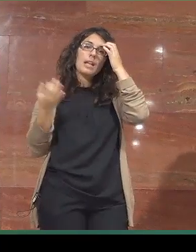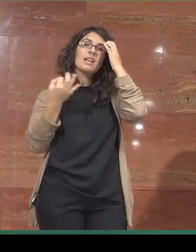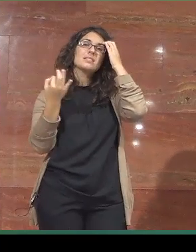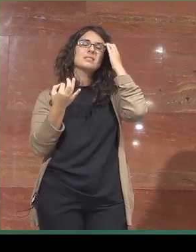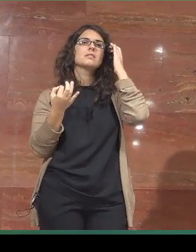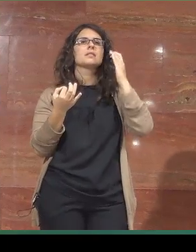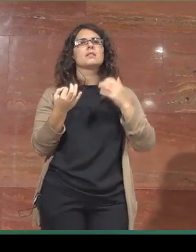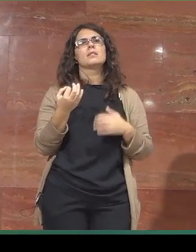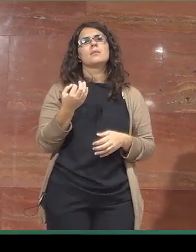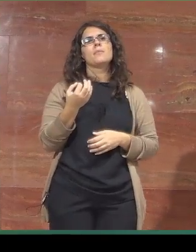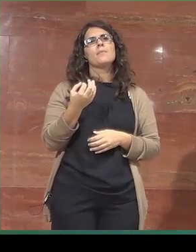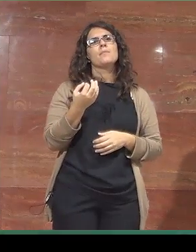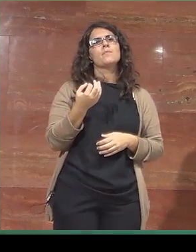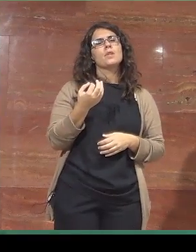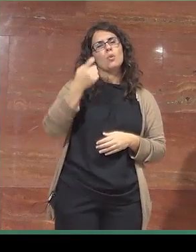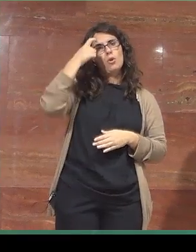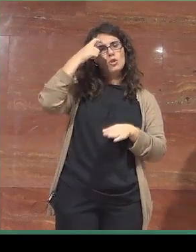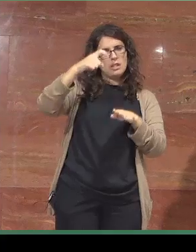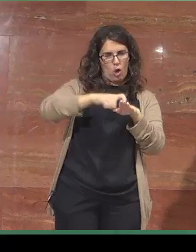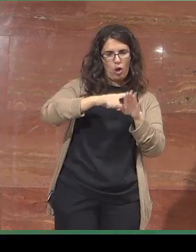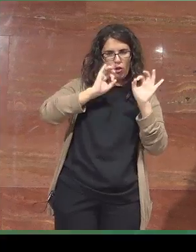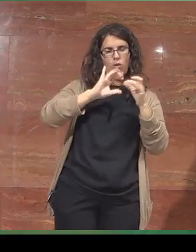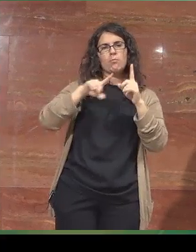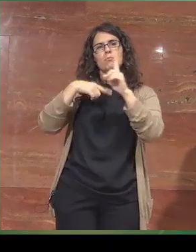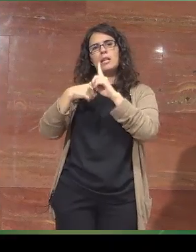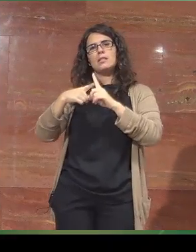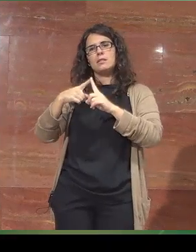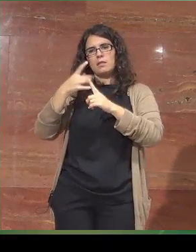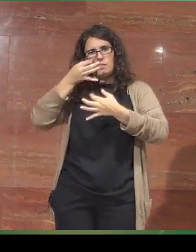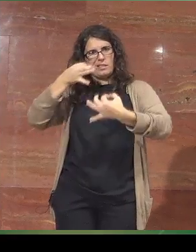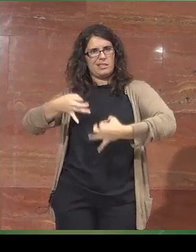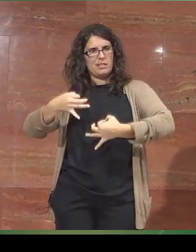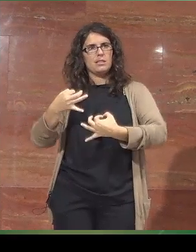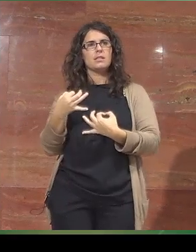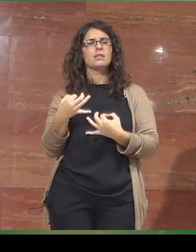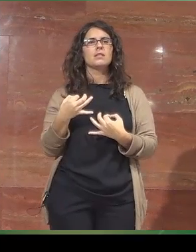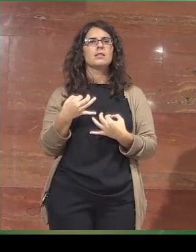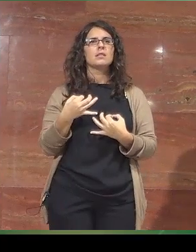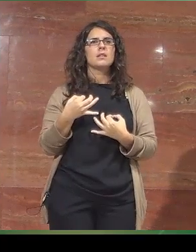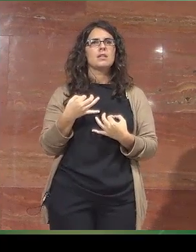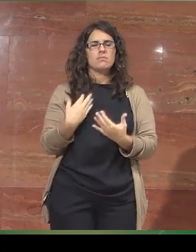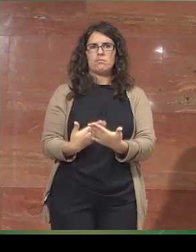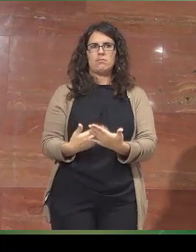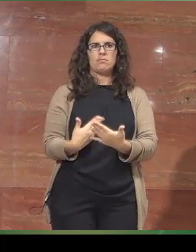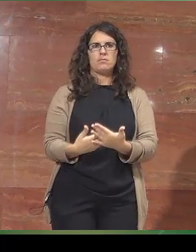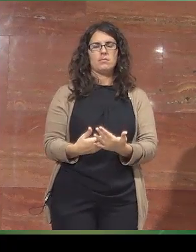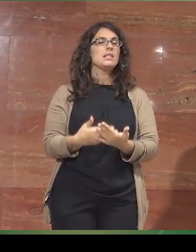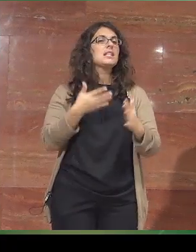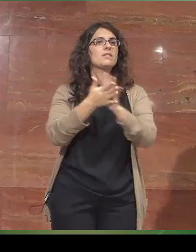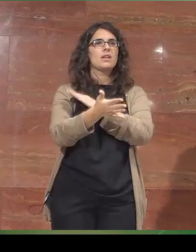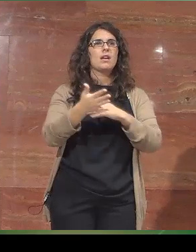validar psicológicamente, validar empíricamente la idea de que la representación más esquemática para los